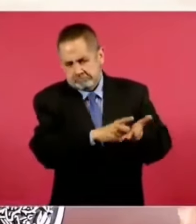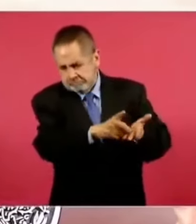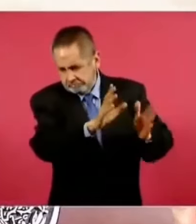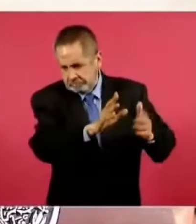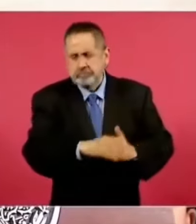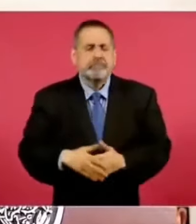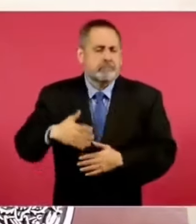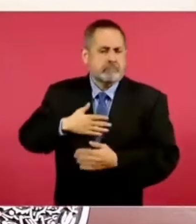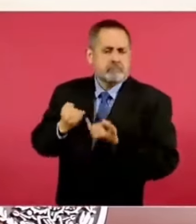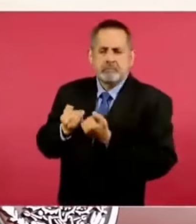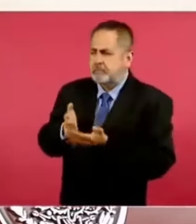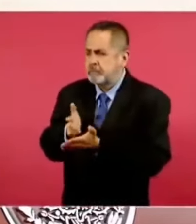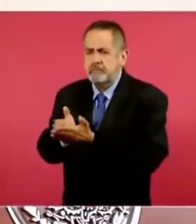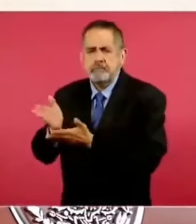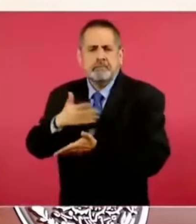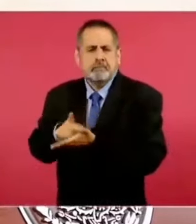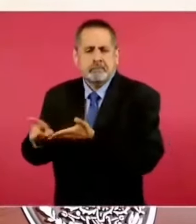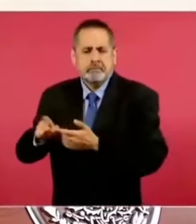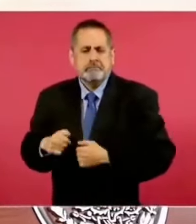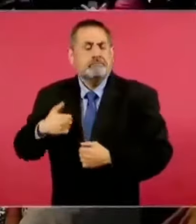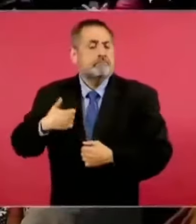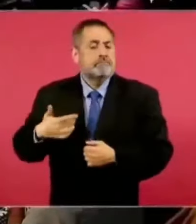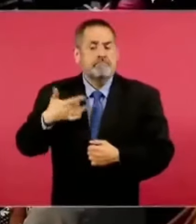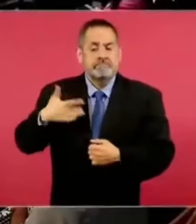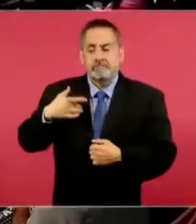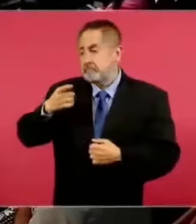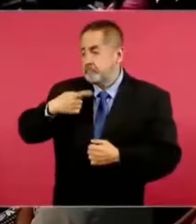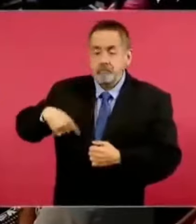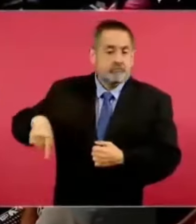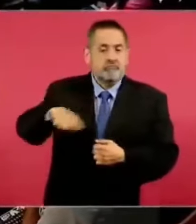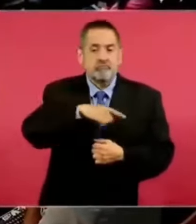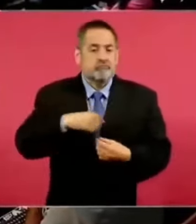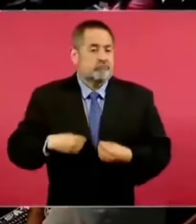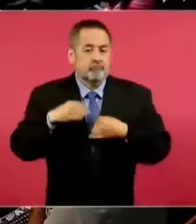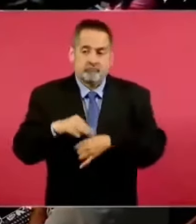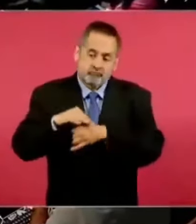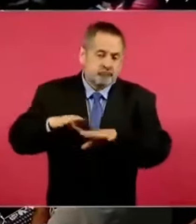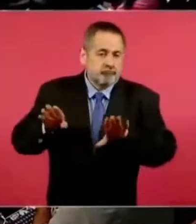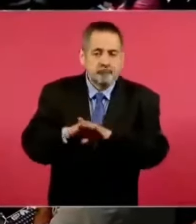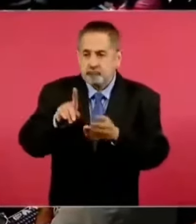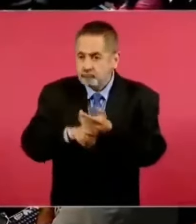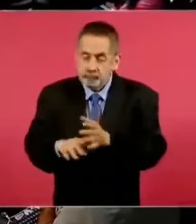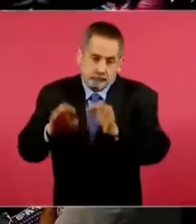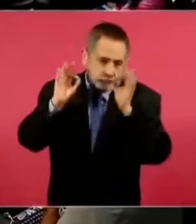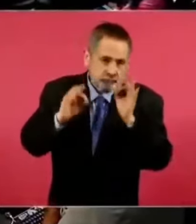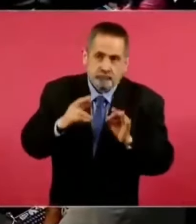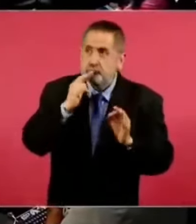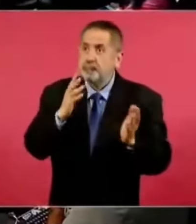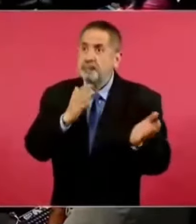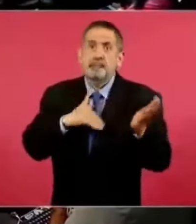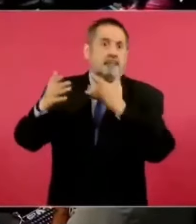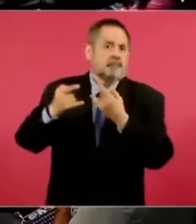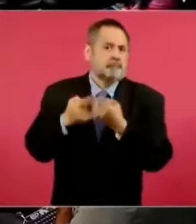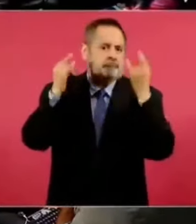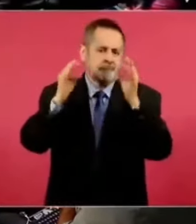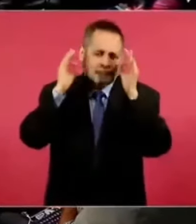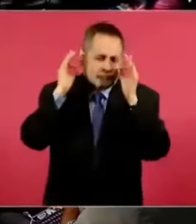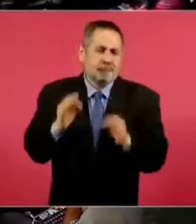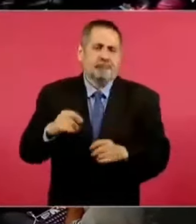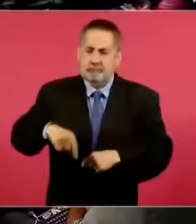Yo siento que estamos viviendo por eso un momento estelar en la historia del país,